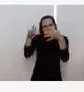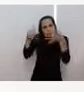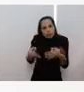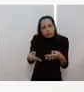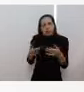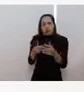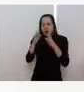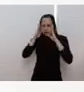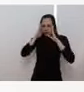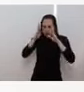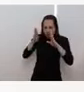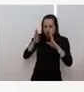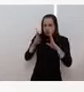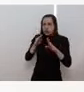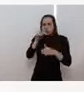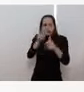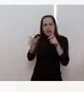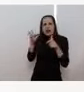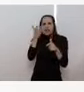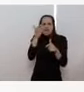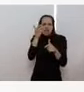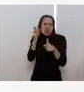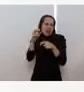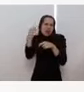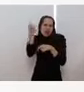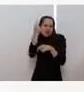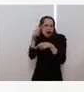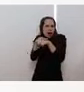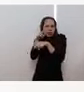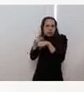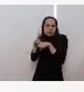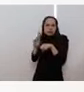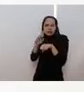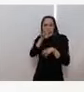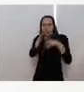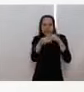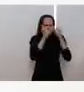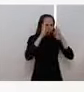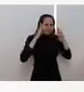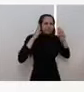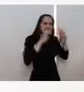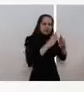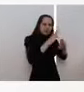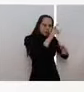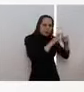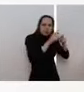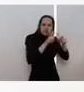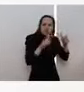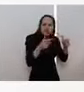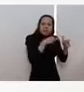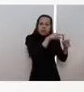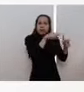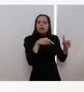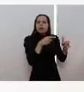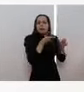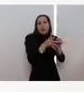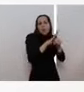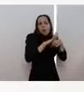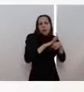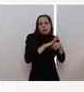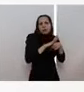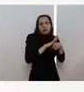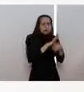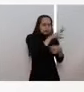la atención de las enfermedades comunes pero también brindar la atención para los pacientes que venían por kobe